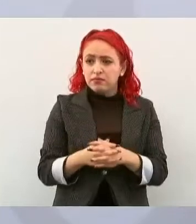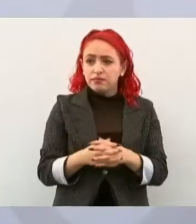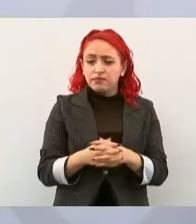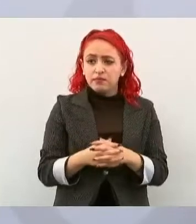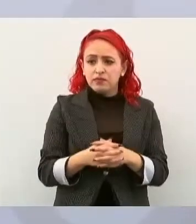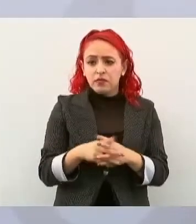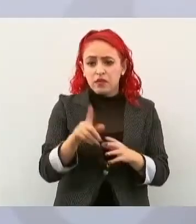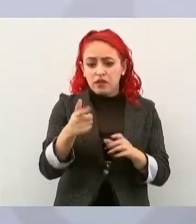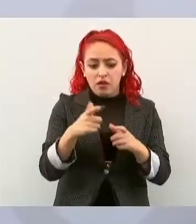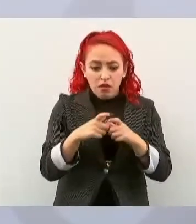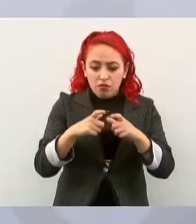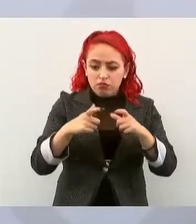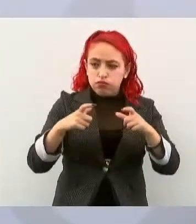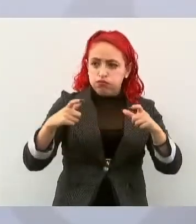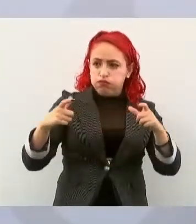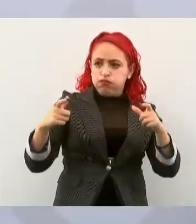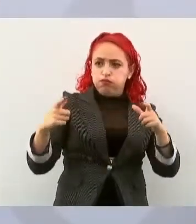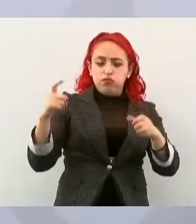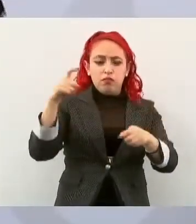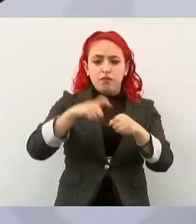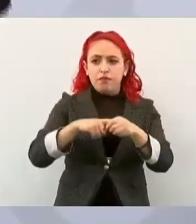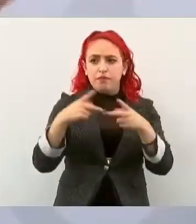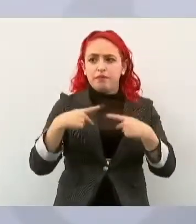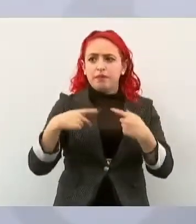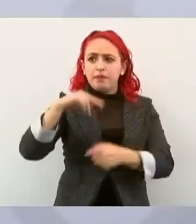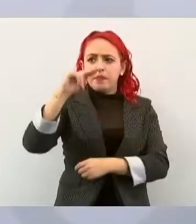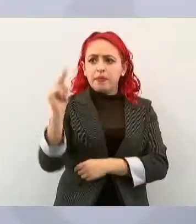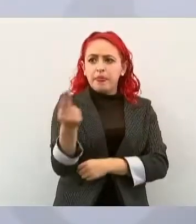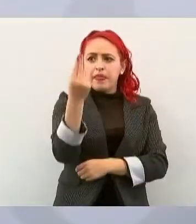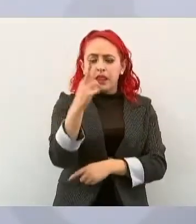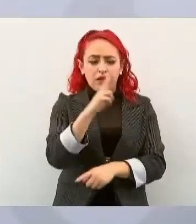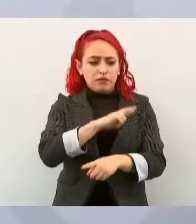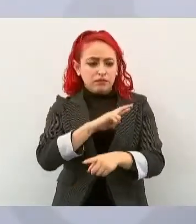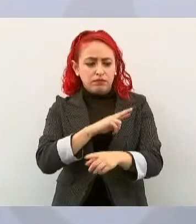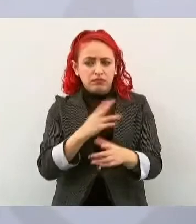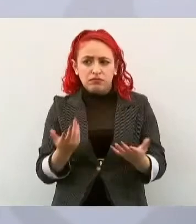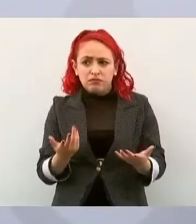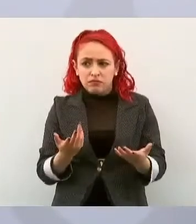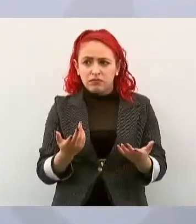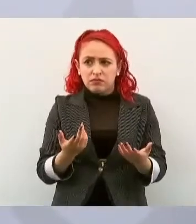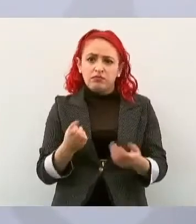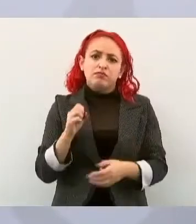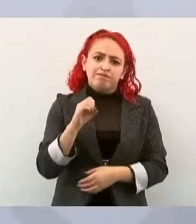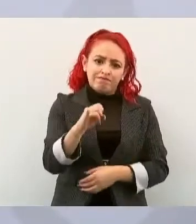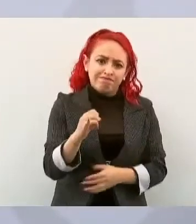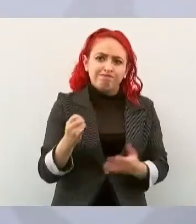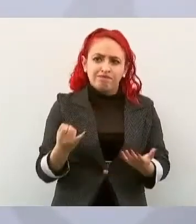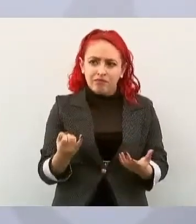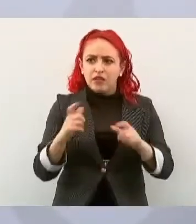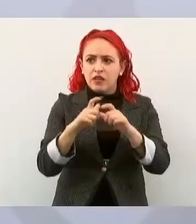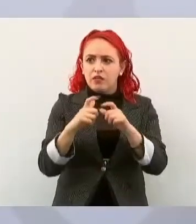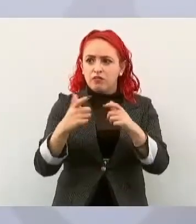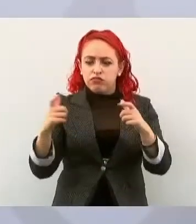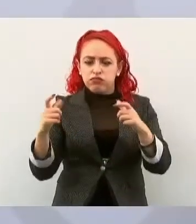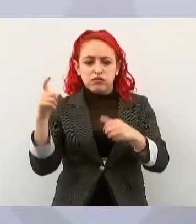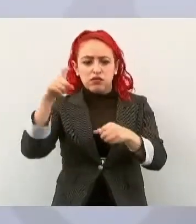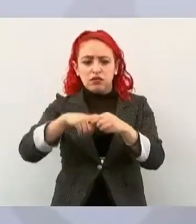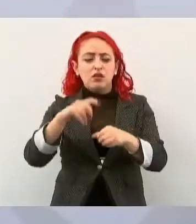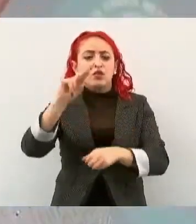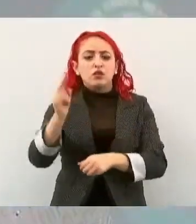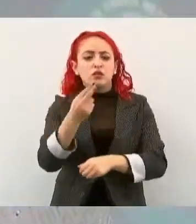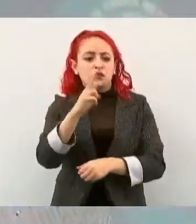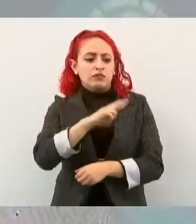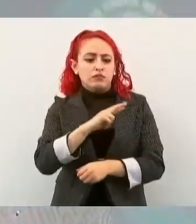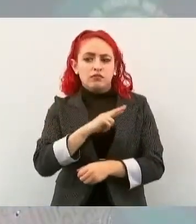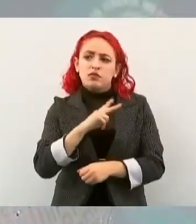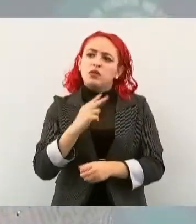iba a crecer la matrícula de universidades privadas. Pues sí, creció